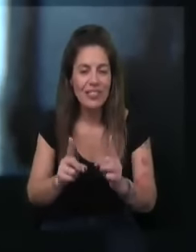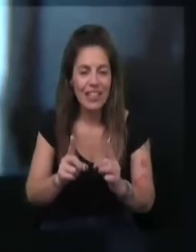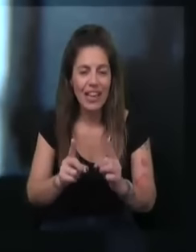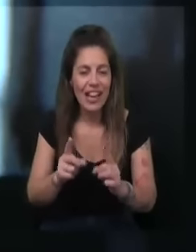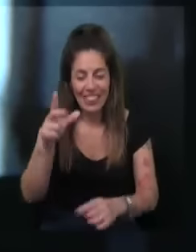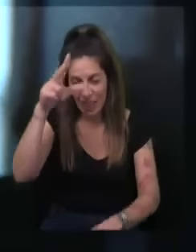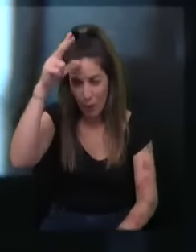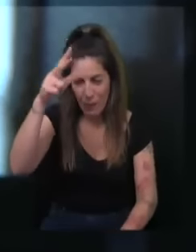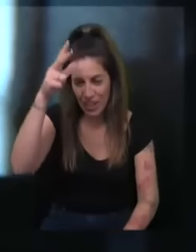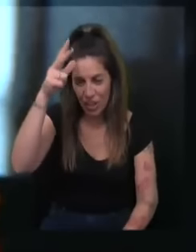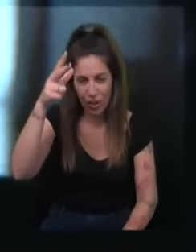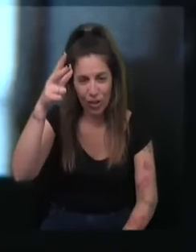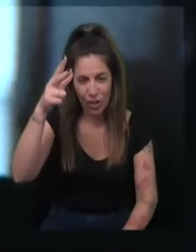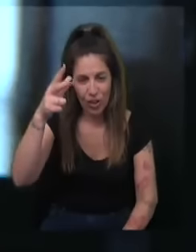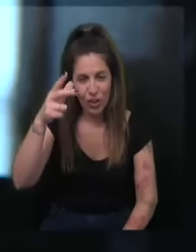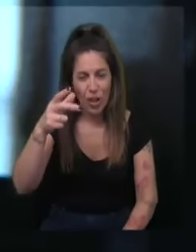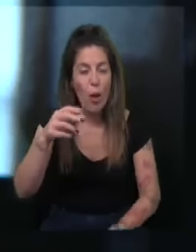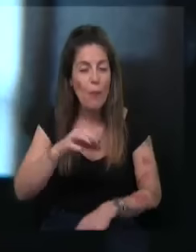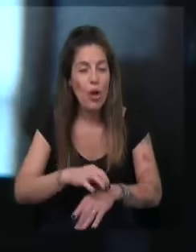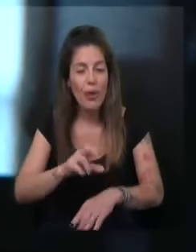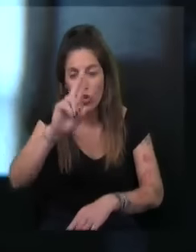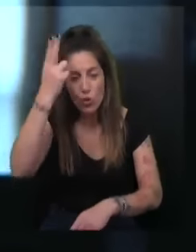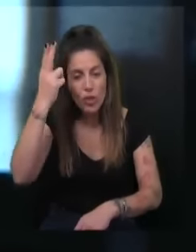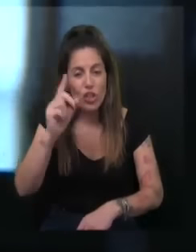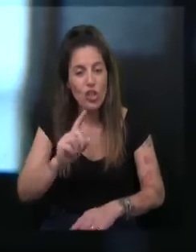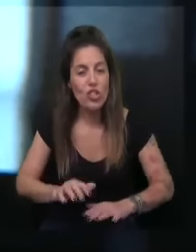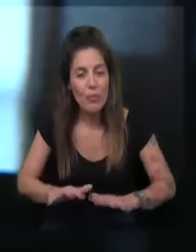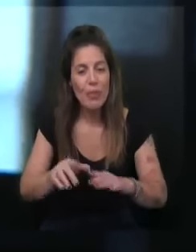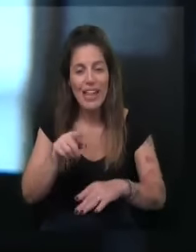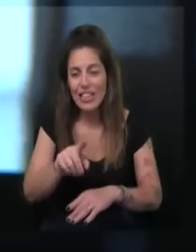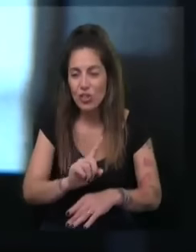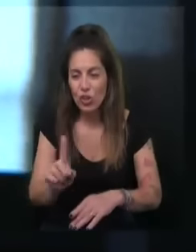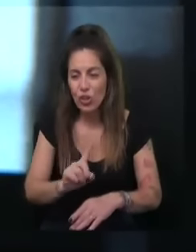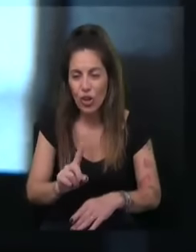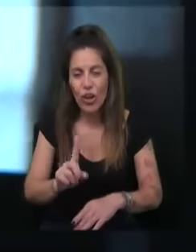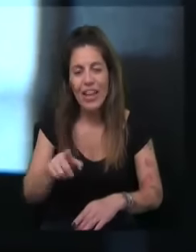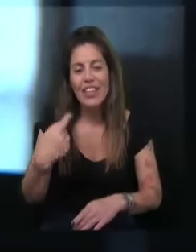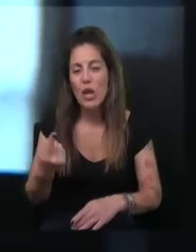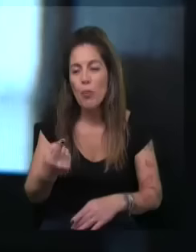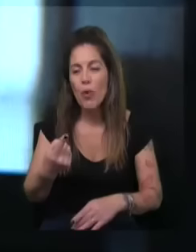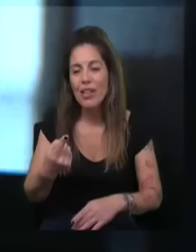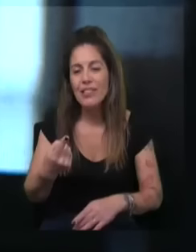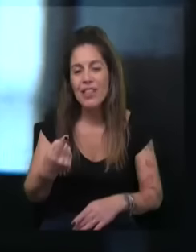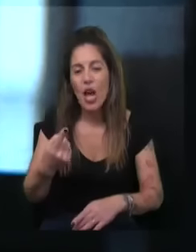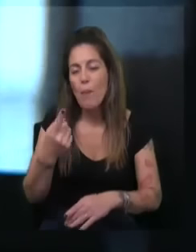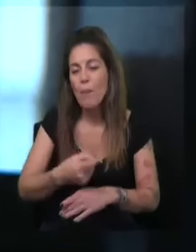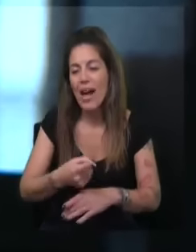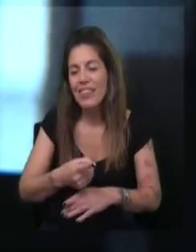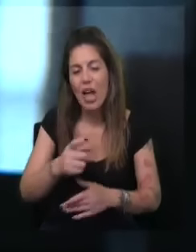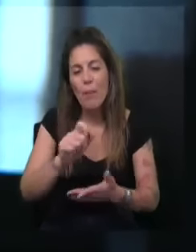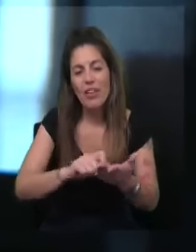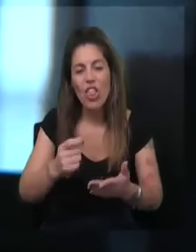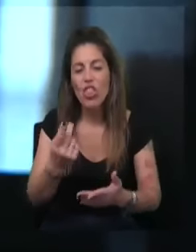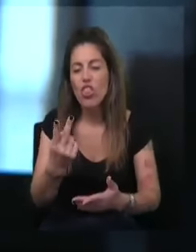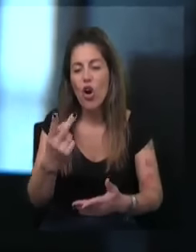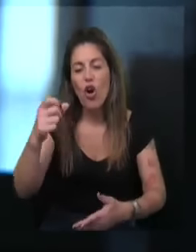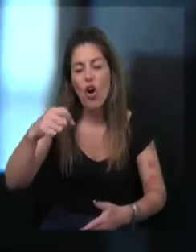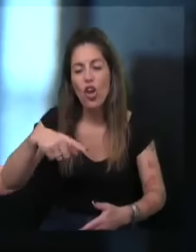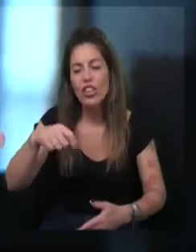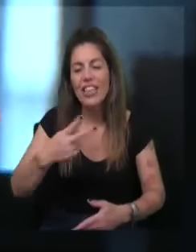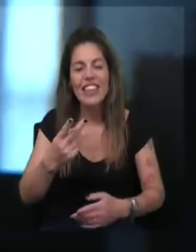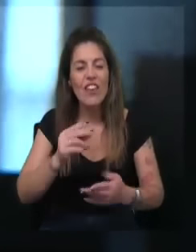de México pero los médicos uruguayos no se forman en esto y después mandan consumir toma dos gotitas tres veces por